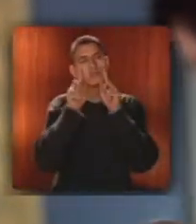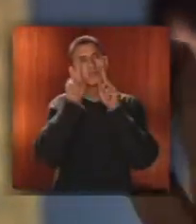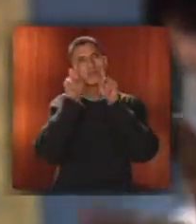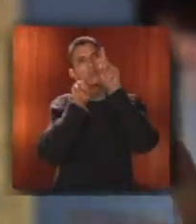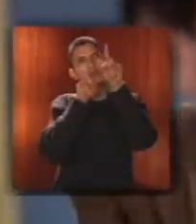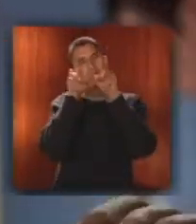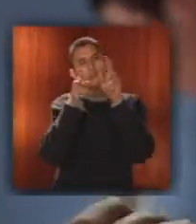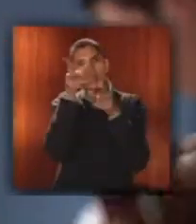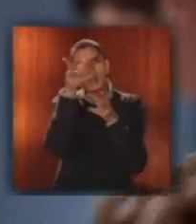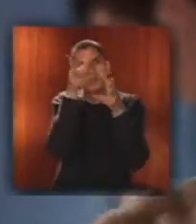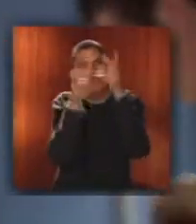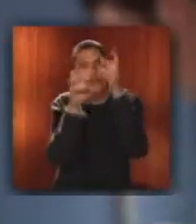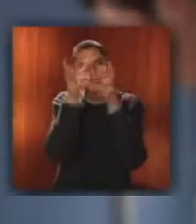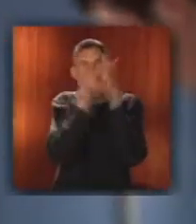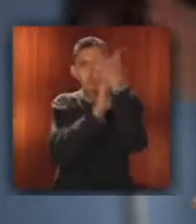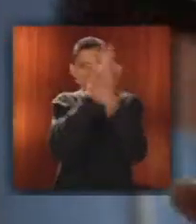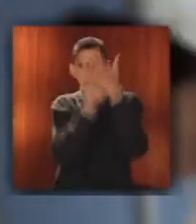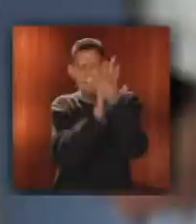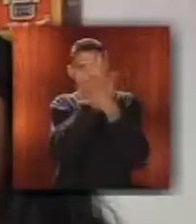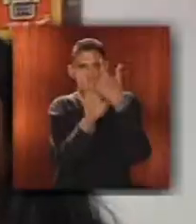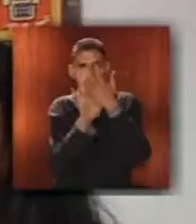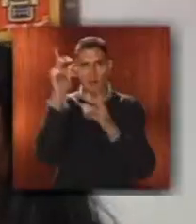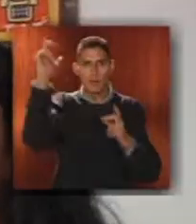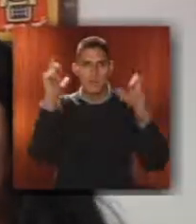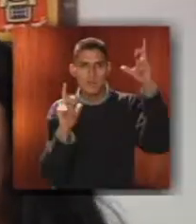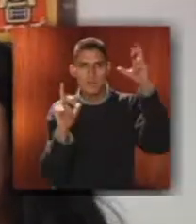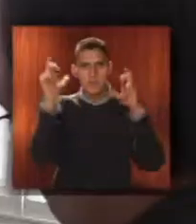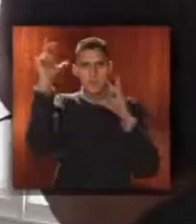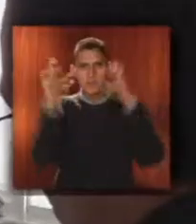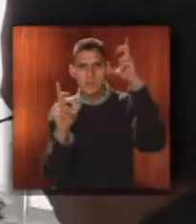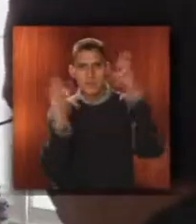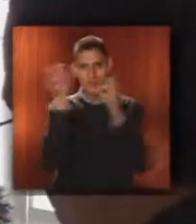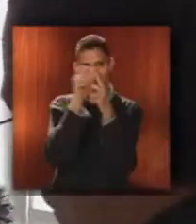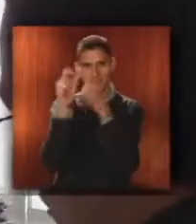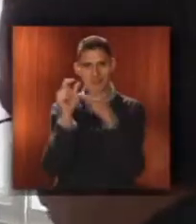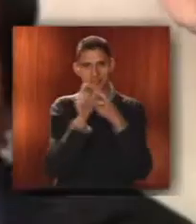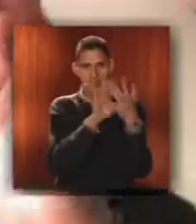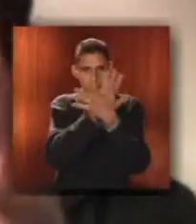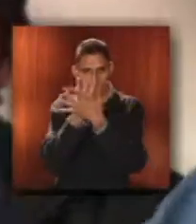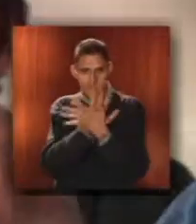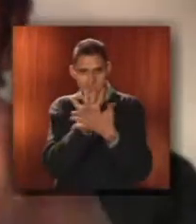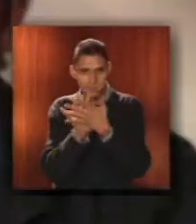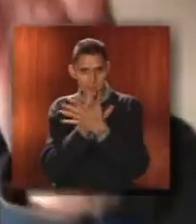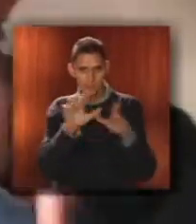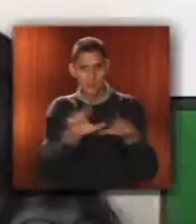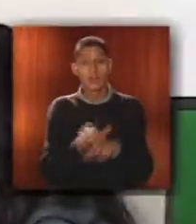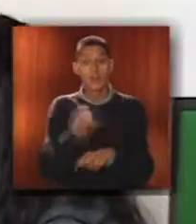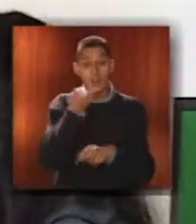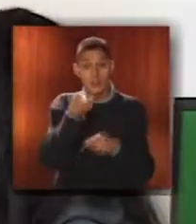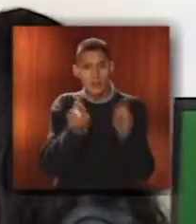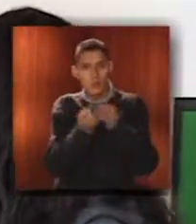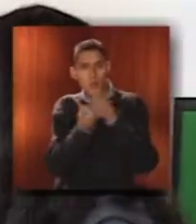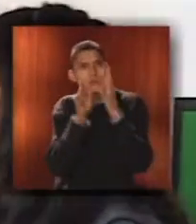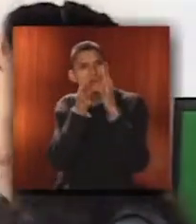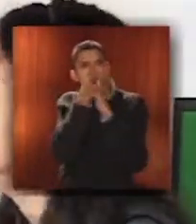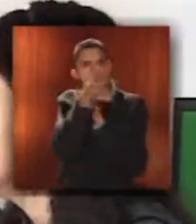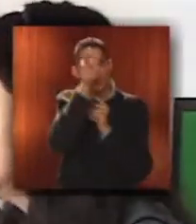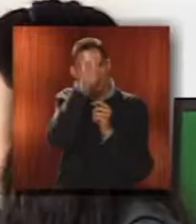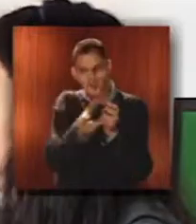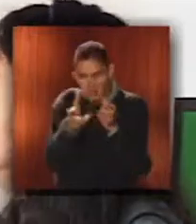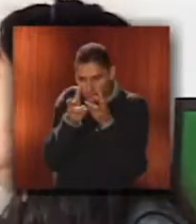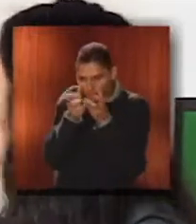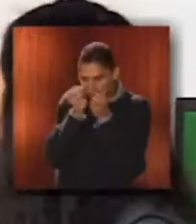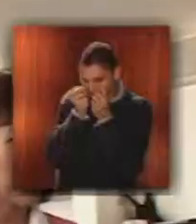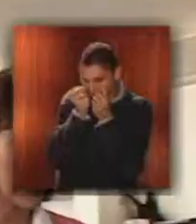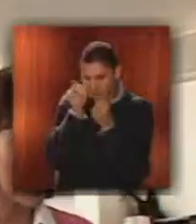vagar la mirada y penetrar con ella los signos, los gestos, las palabras, las señas. Hundirla en los ojos del